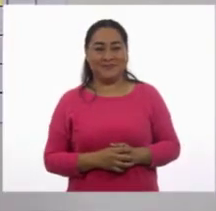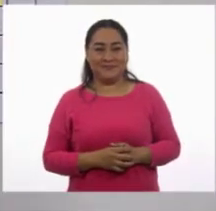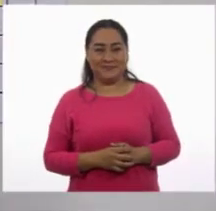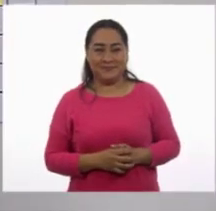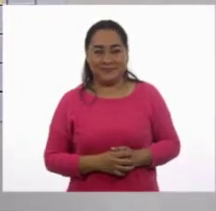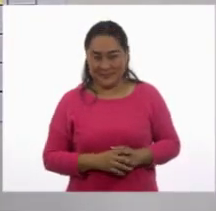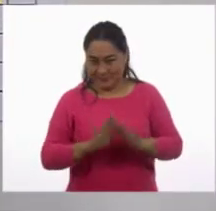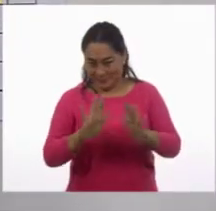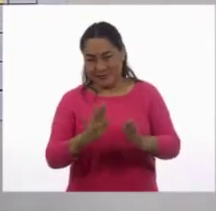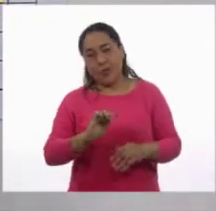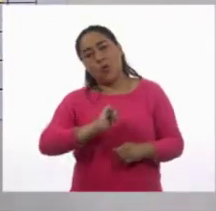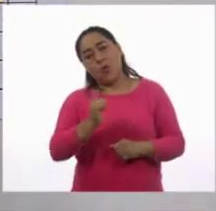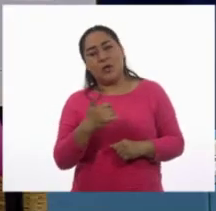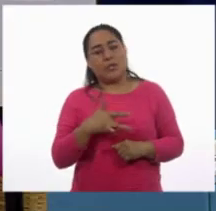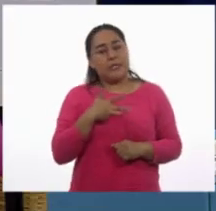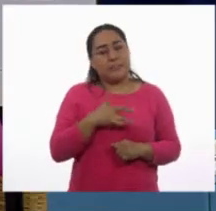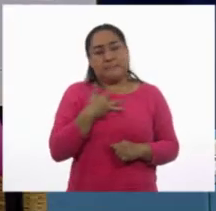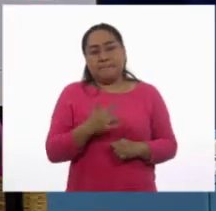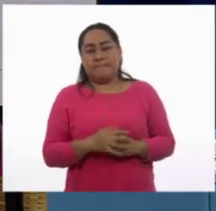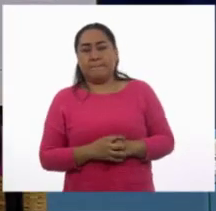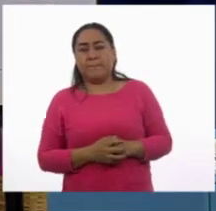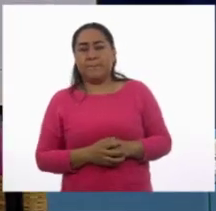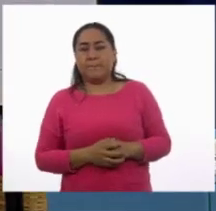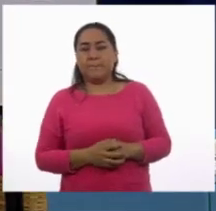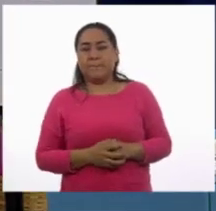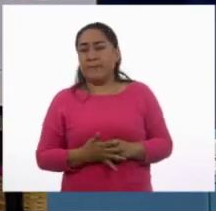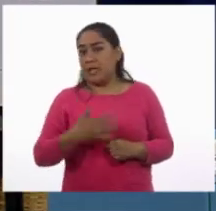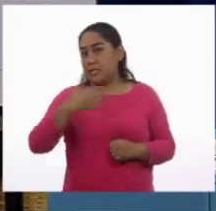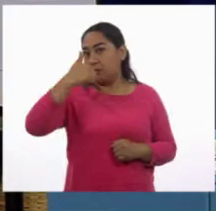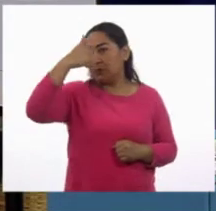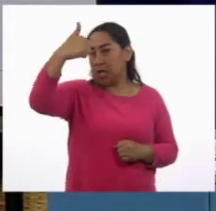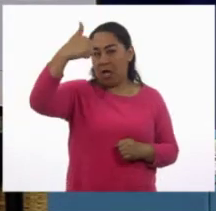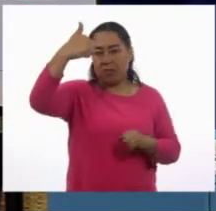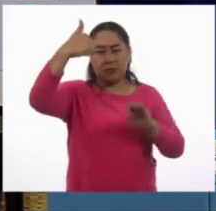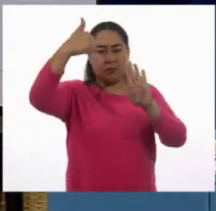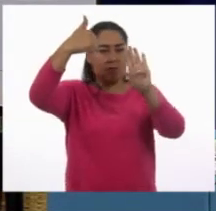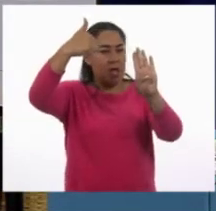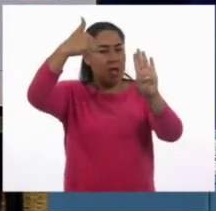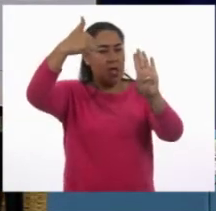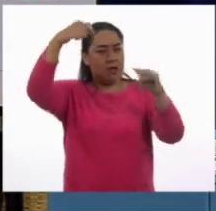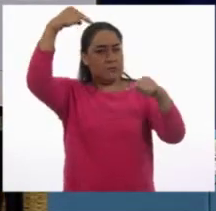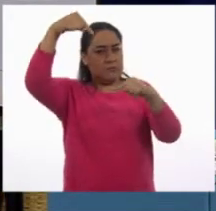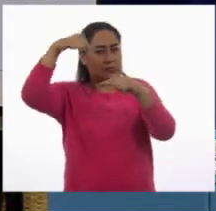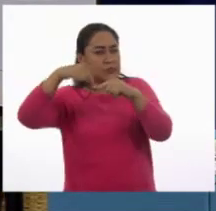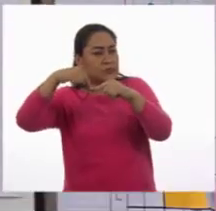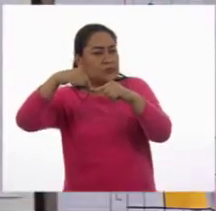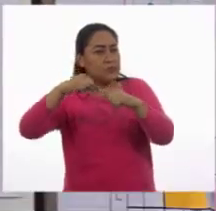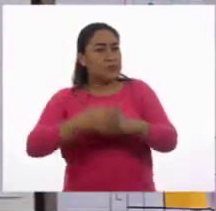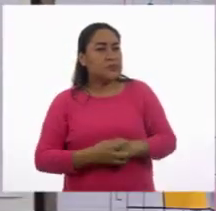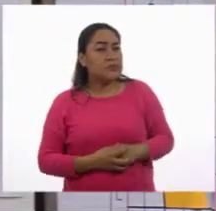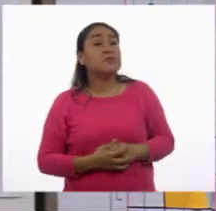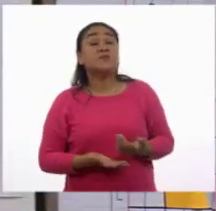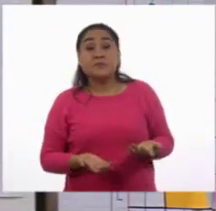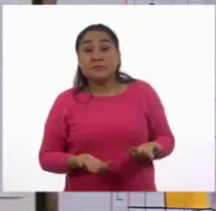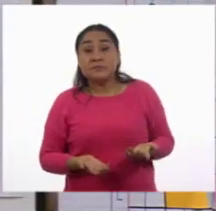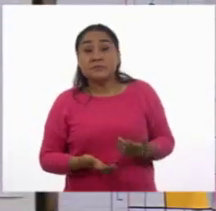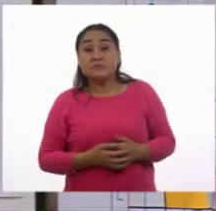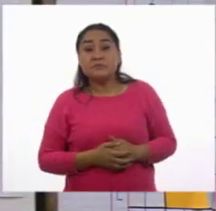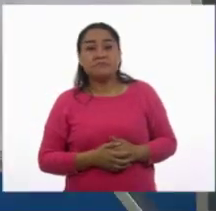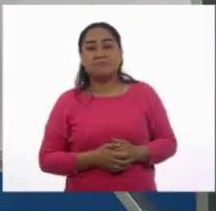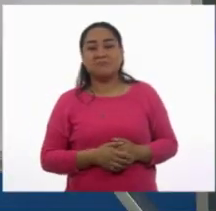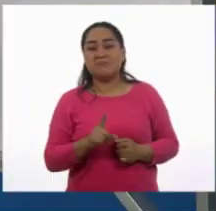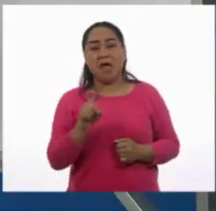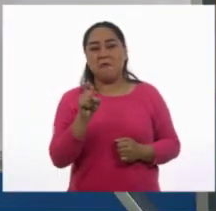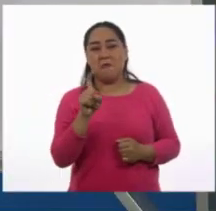Veamos si en el 6B. En el 6B, agua. 6B,